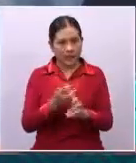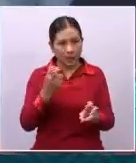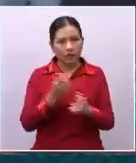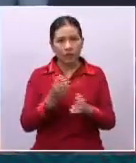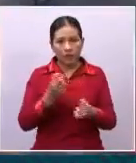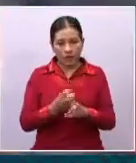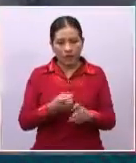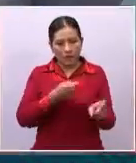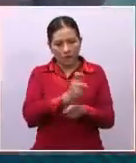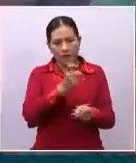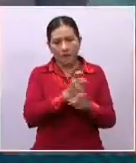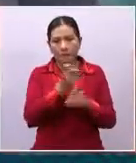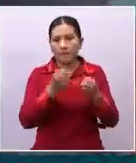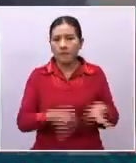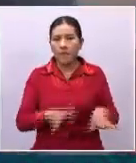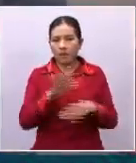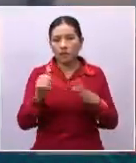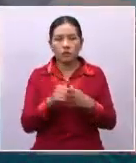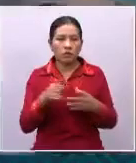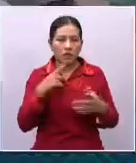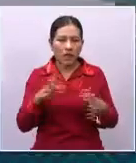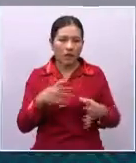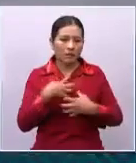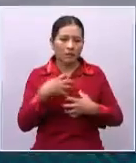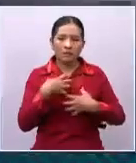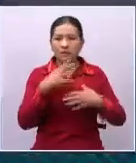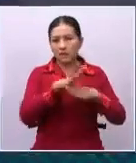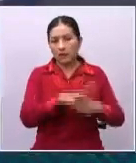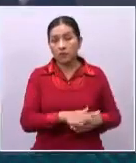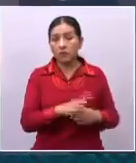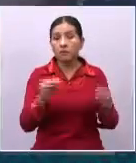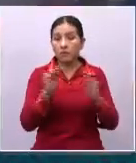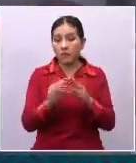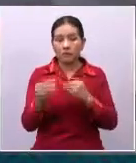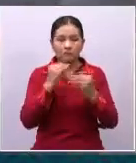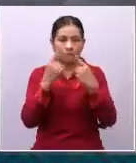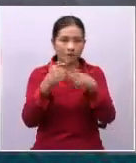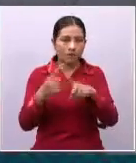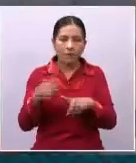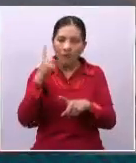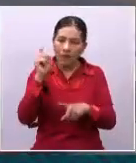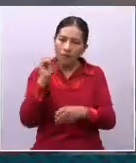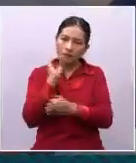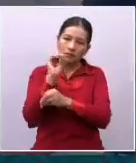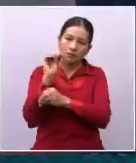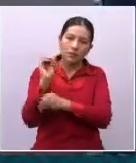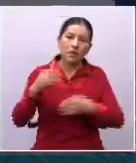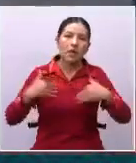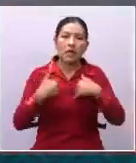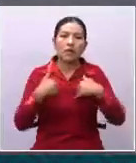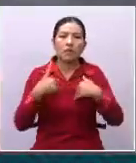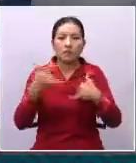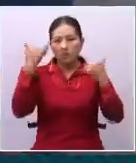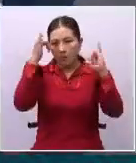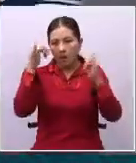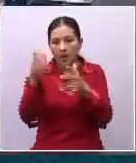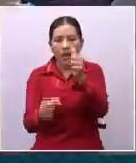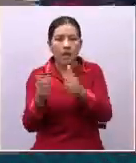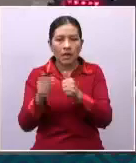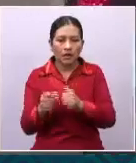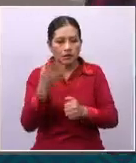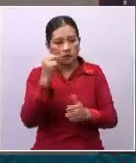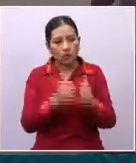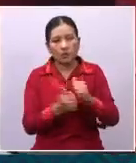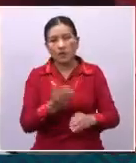por la medida de presión, puesto que estaban aguardando la llegada de este alimento para su ganado lechero, que también fue afectado por la